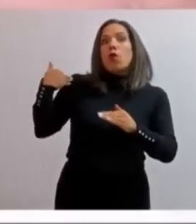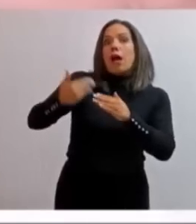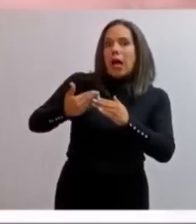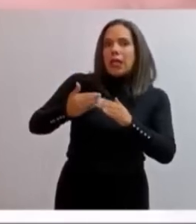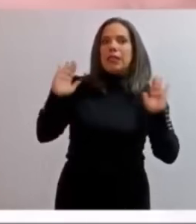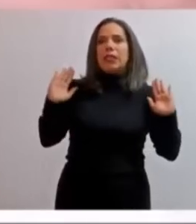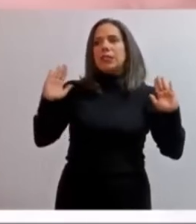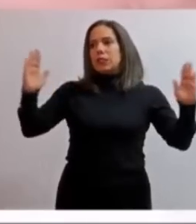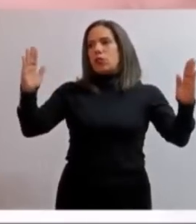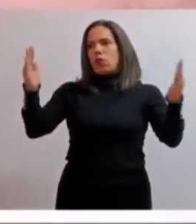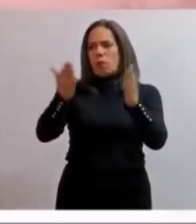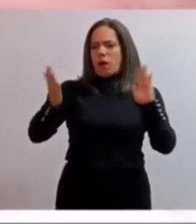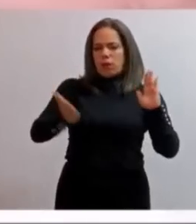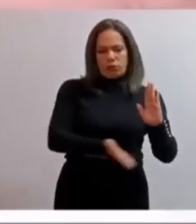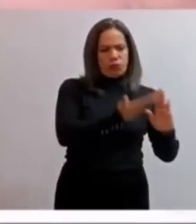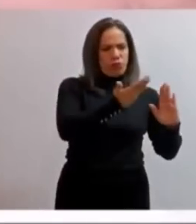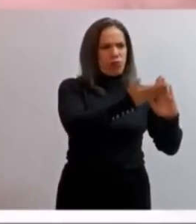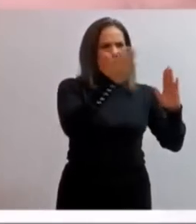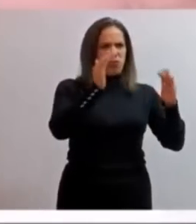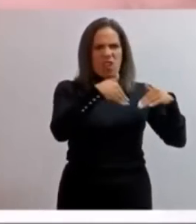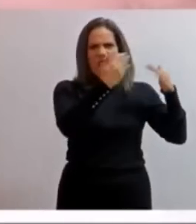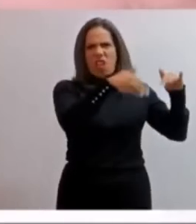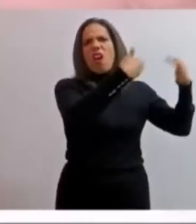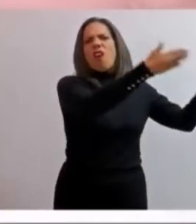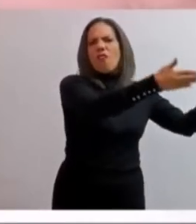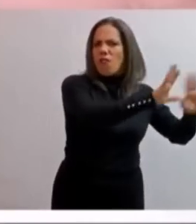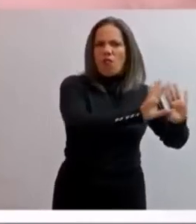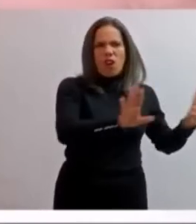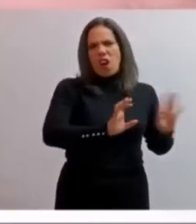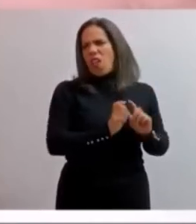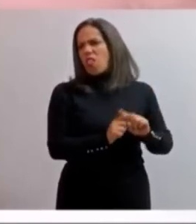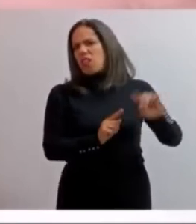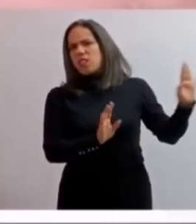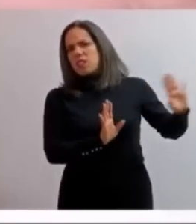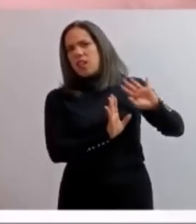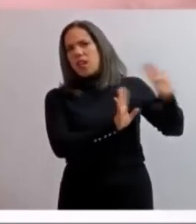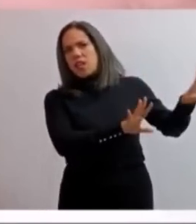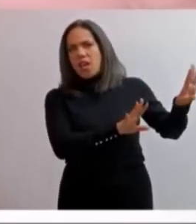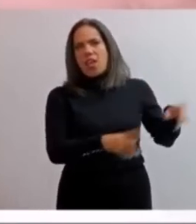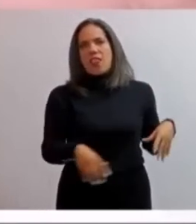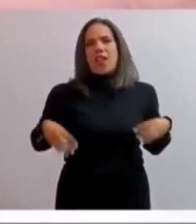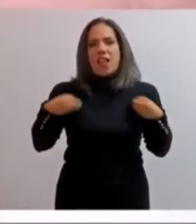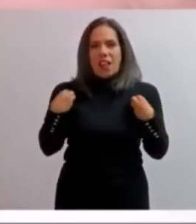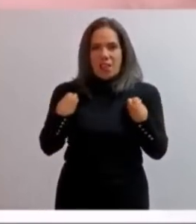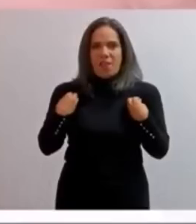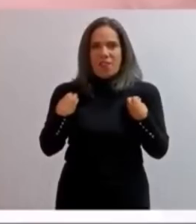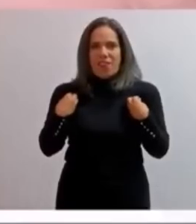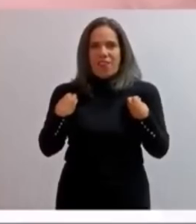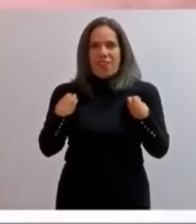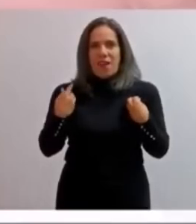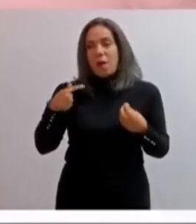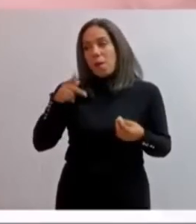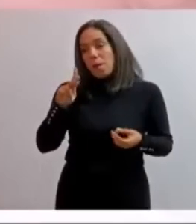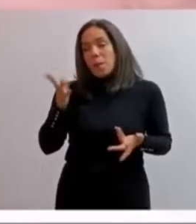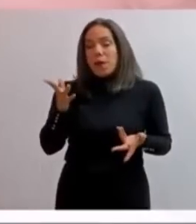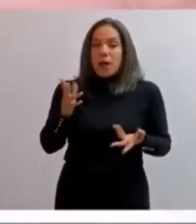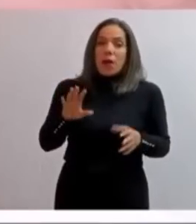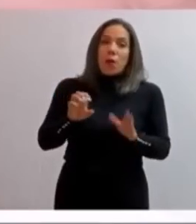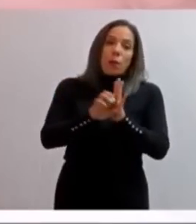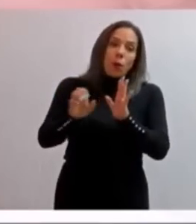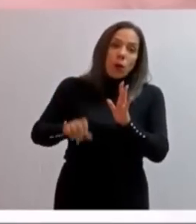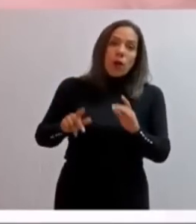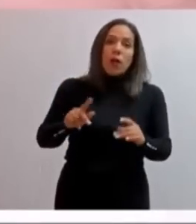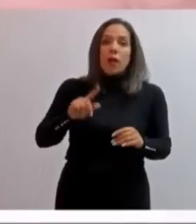para que alejar la vida de afuera, para que la vida de afuera no la invadiera. Esto no pasa en las escuelas